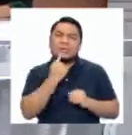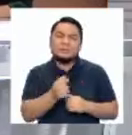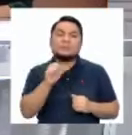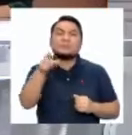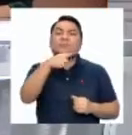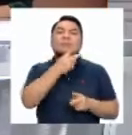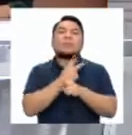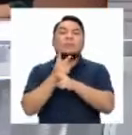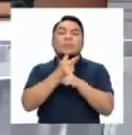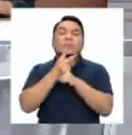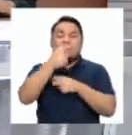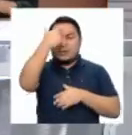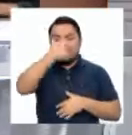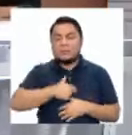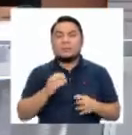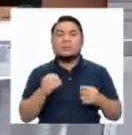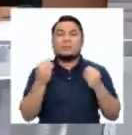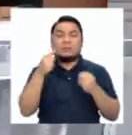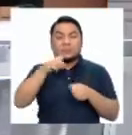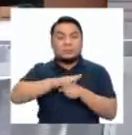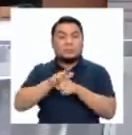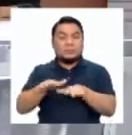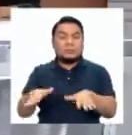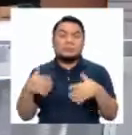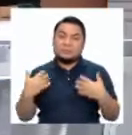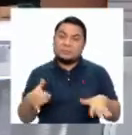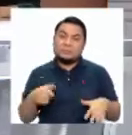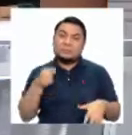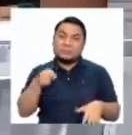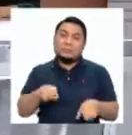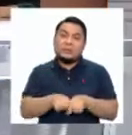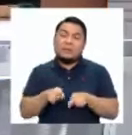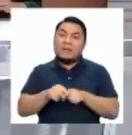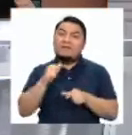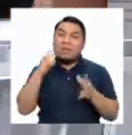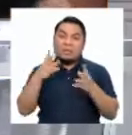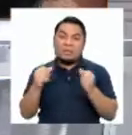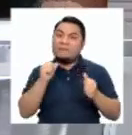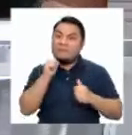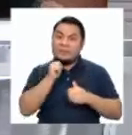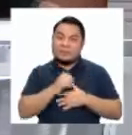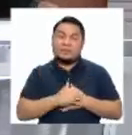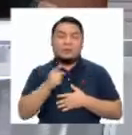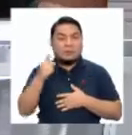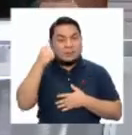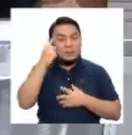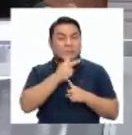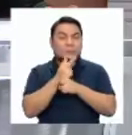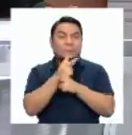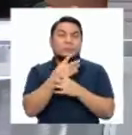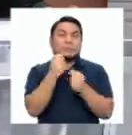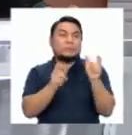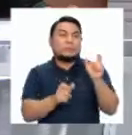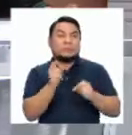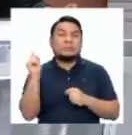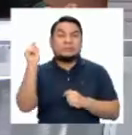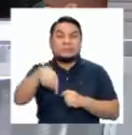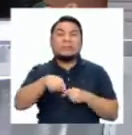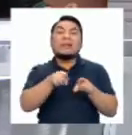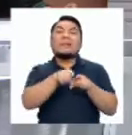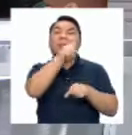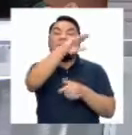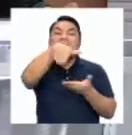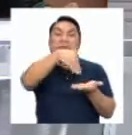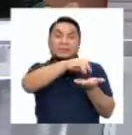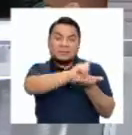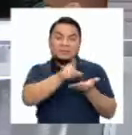sean prudentes, porque la pandemia no se ha superado todavía. Así es, porque además cientos de personas llegaron a Mesa Redonda y Polvos